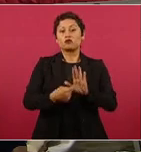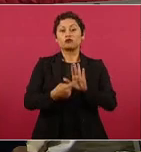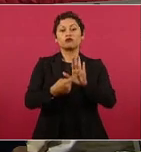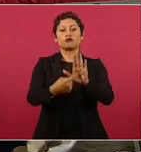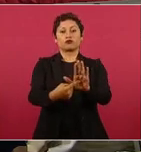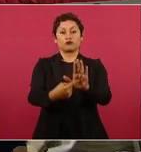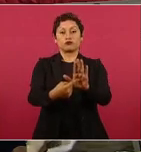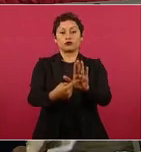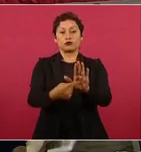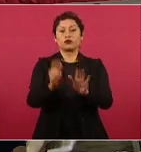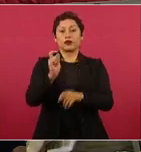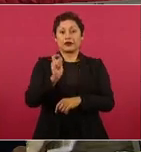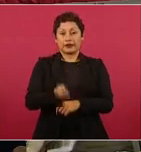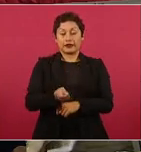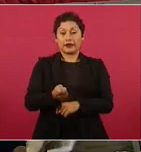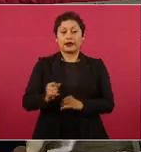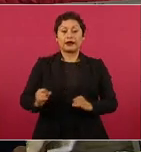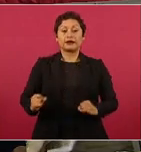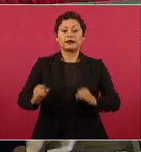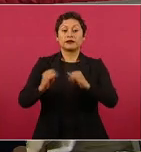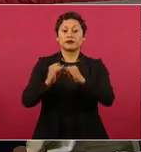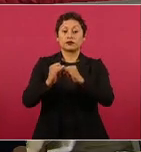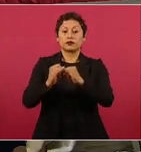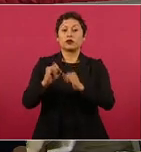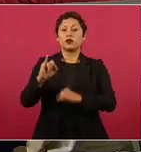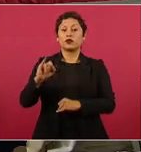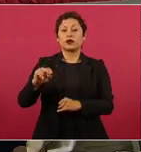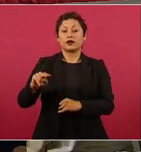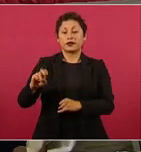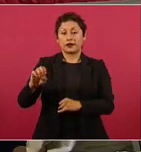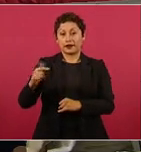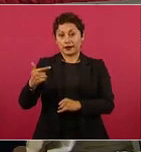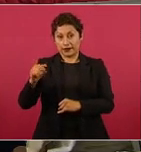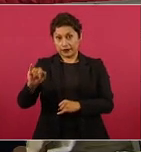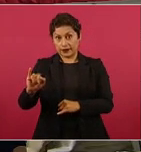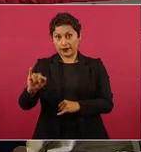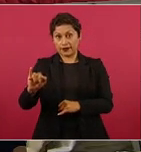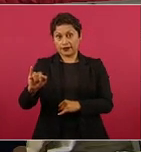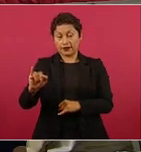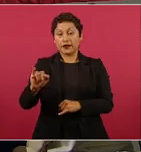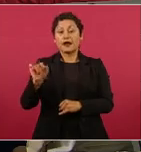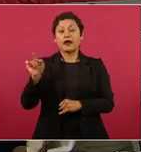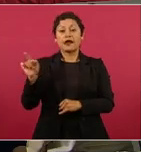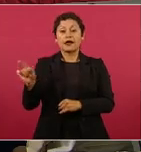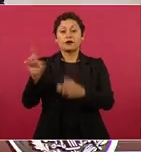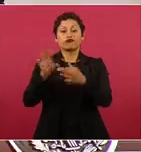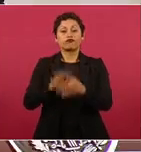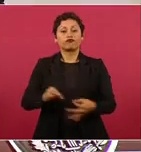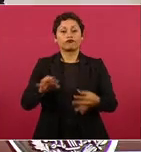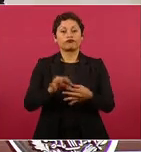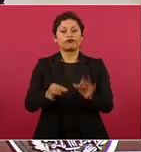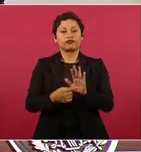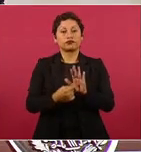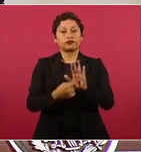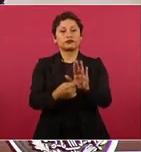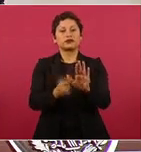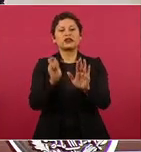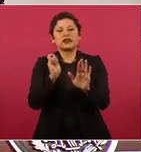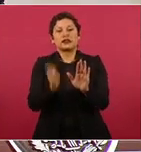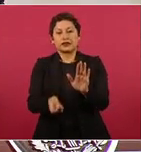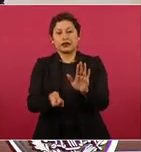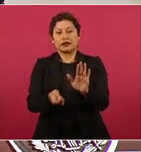del Instituto Nacional de Estadística y Geografía, el INEGI, los datos